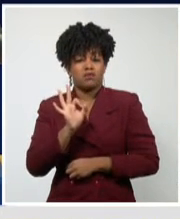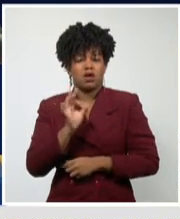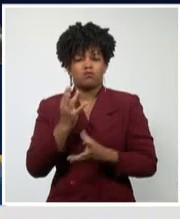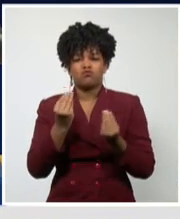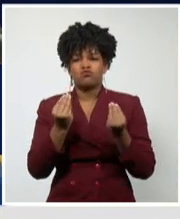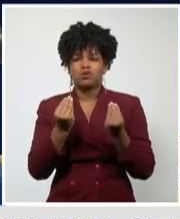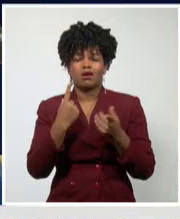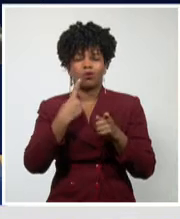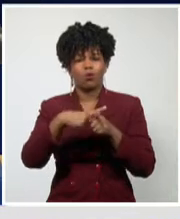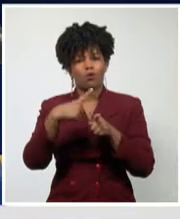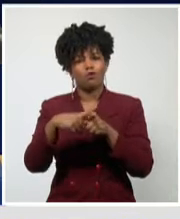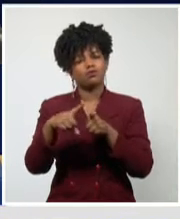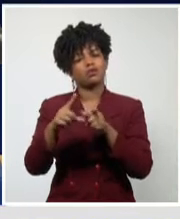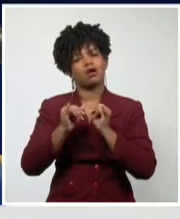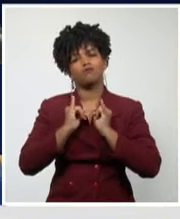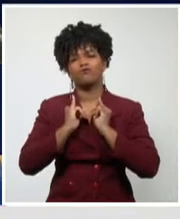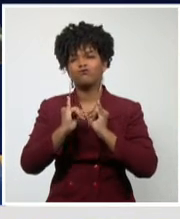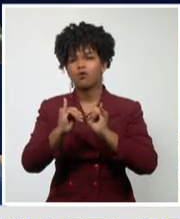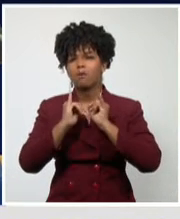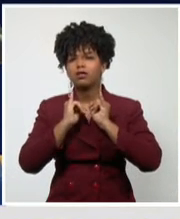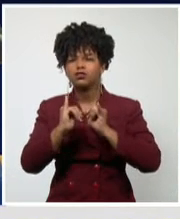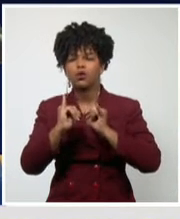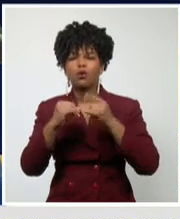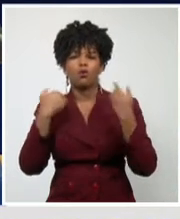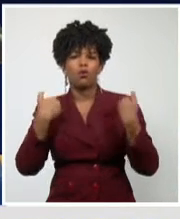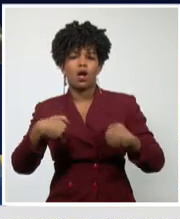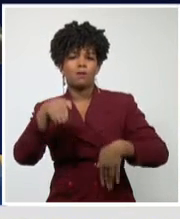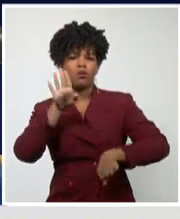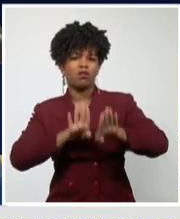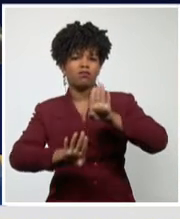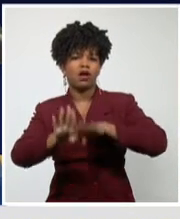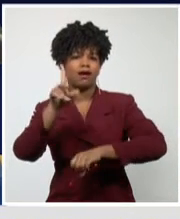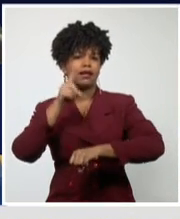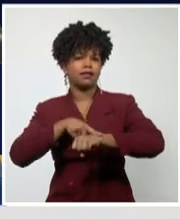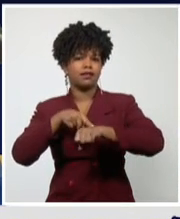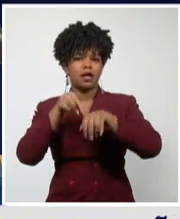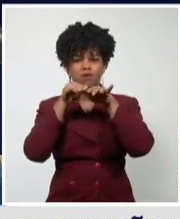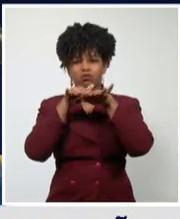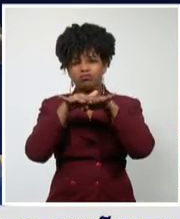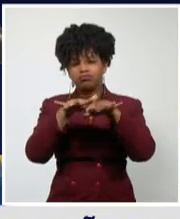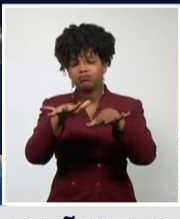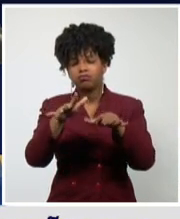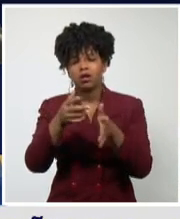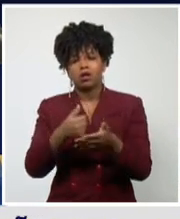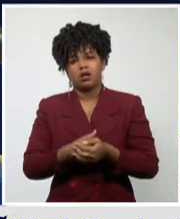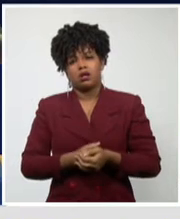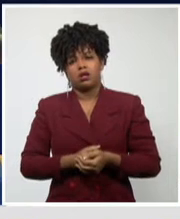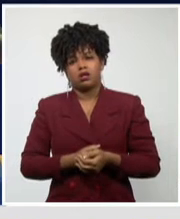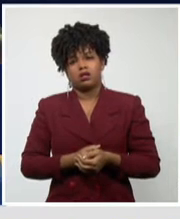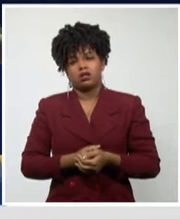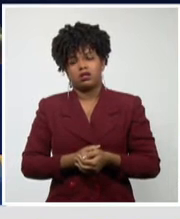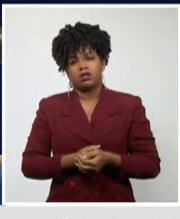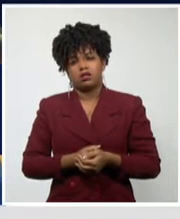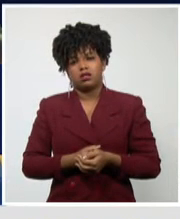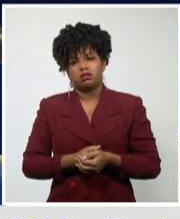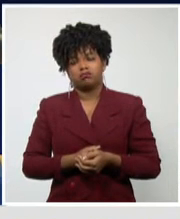relacionados con la inmunidad, con el periodo de transmisibilidad, pues se